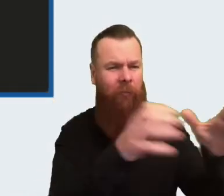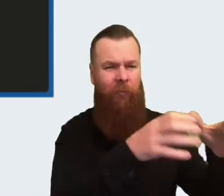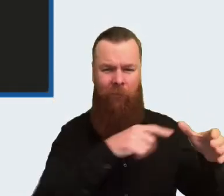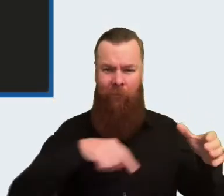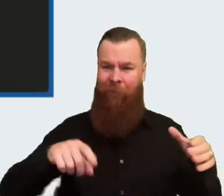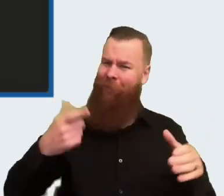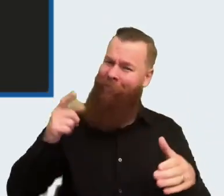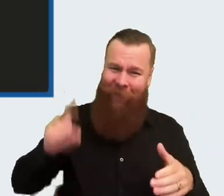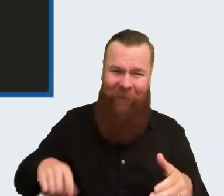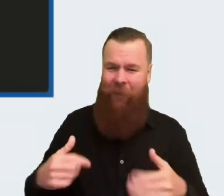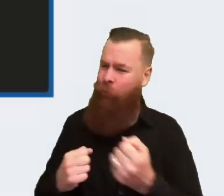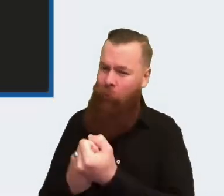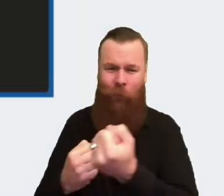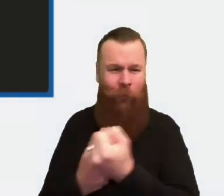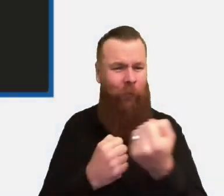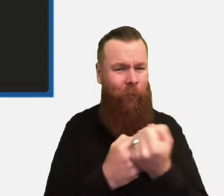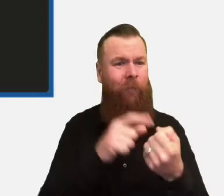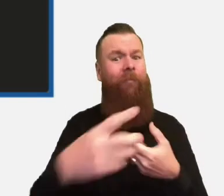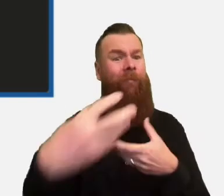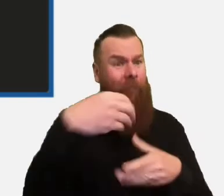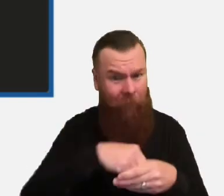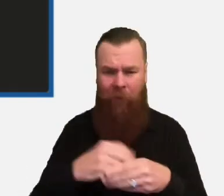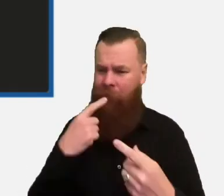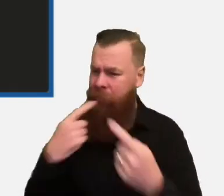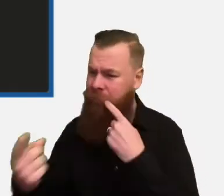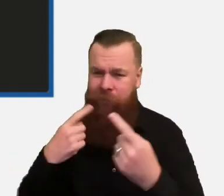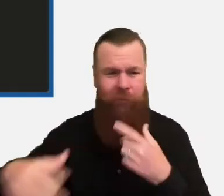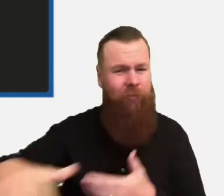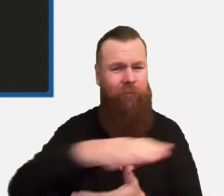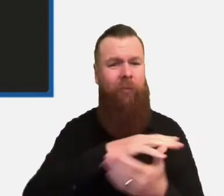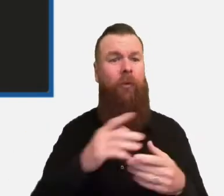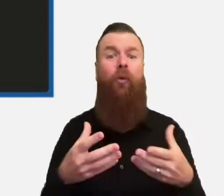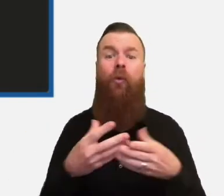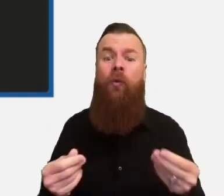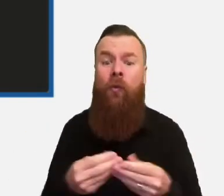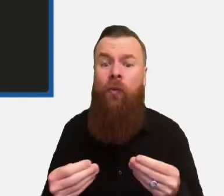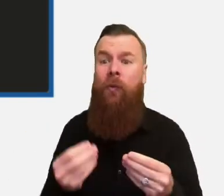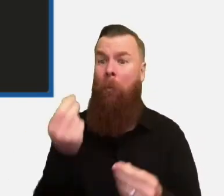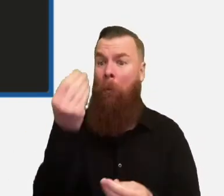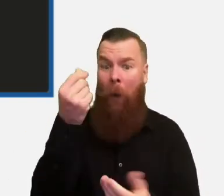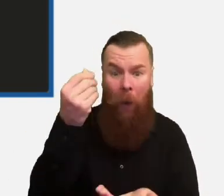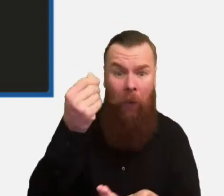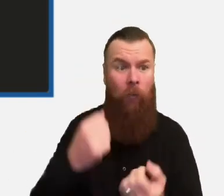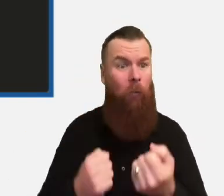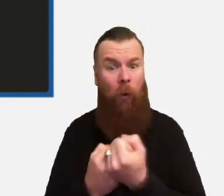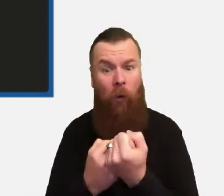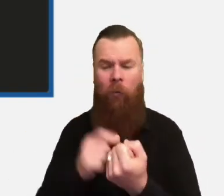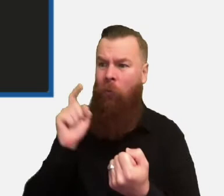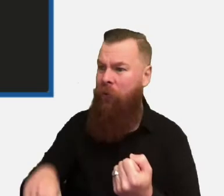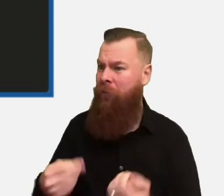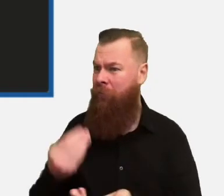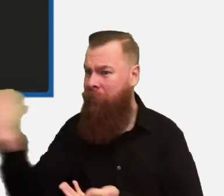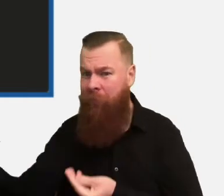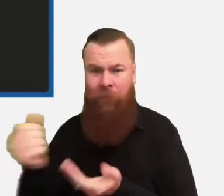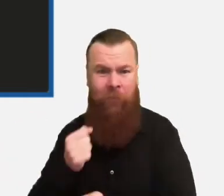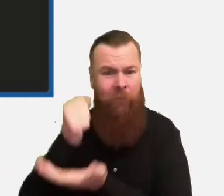con el propósito de asegurar que el potencial interés de los donantes pueda convertirse rápidamente en planes de acción destinados a